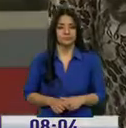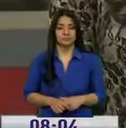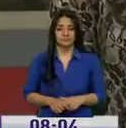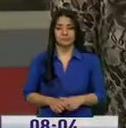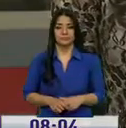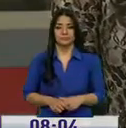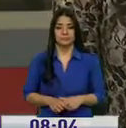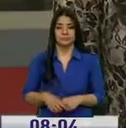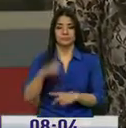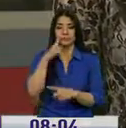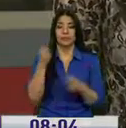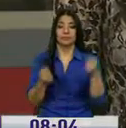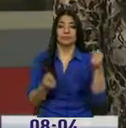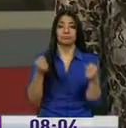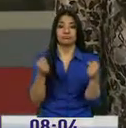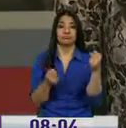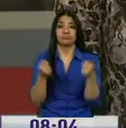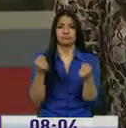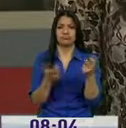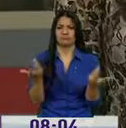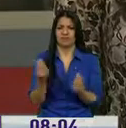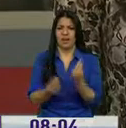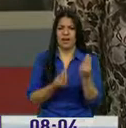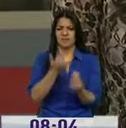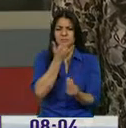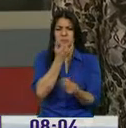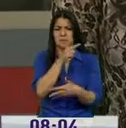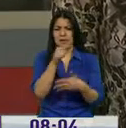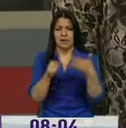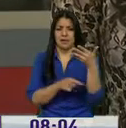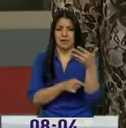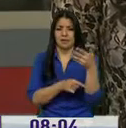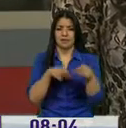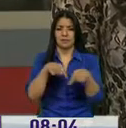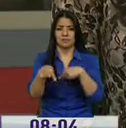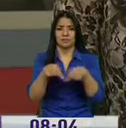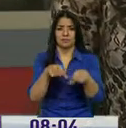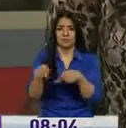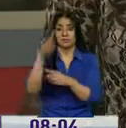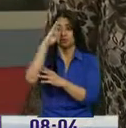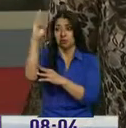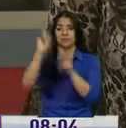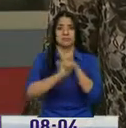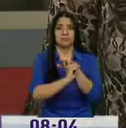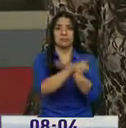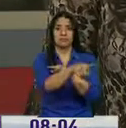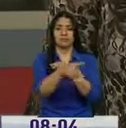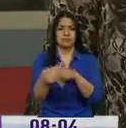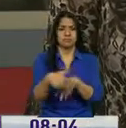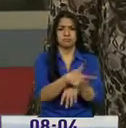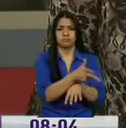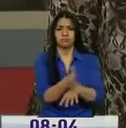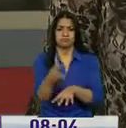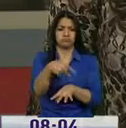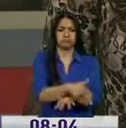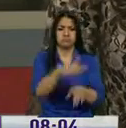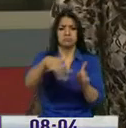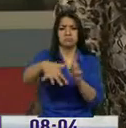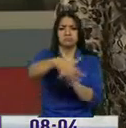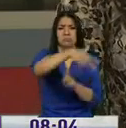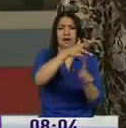Y un conductor no identificado cometió varias contravenciones de tránsito mientras intentó evadir la ley. Con su automotor ingresó al